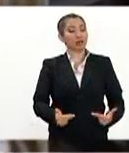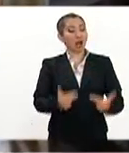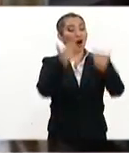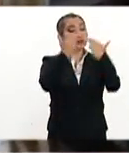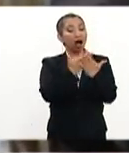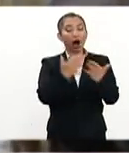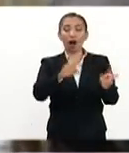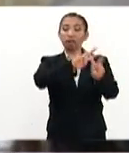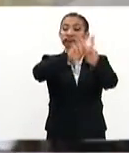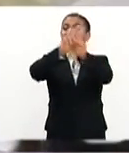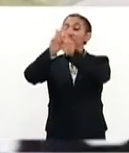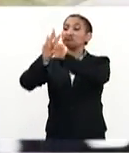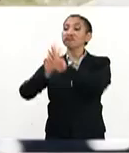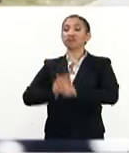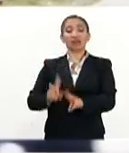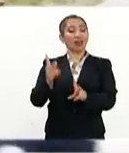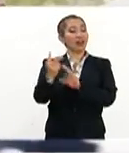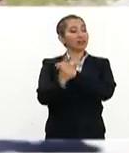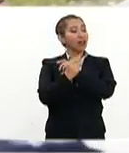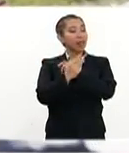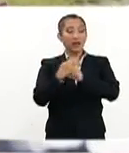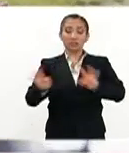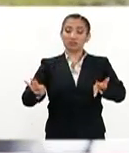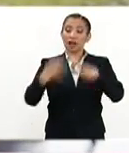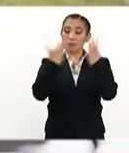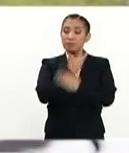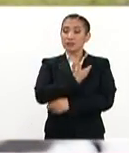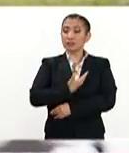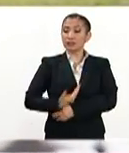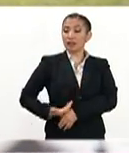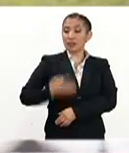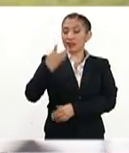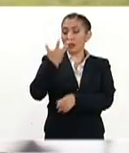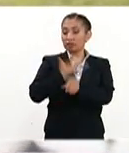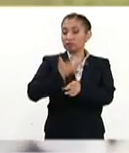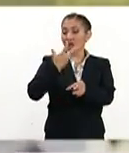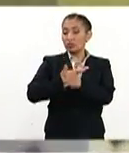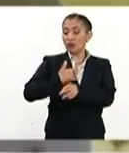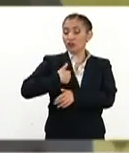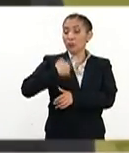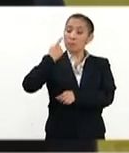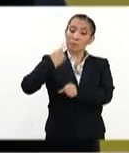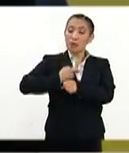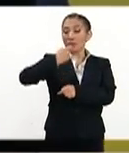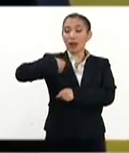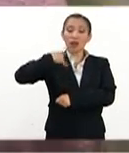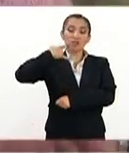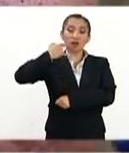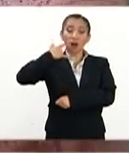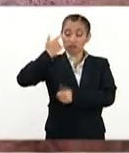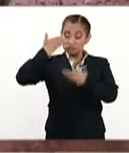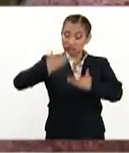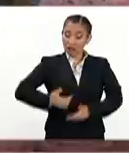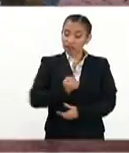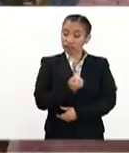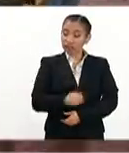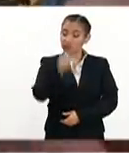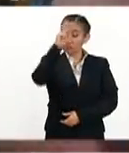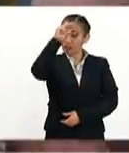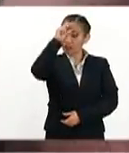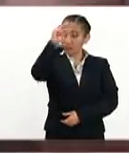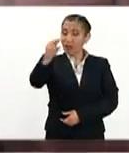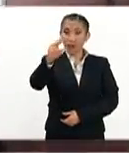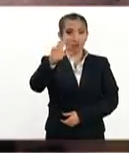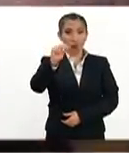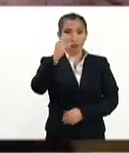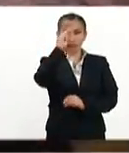a una estrella de la televisión, a presidente de los Estados Unidos en mi primer intento. Creo que eso me califica como inteligente, no